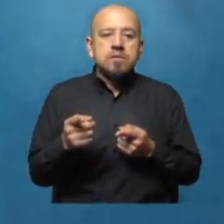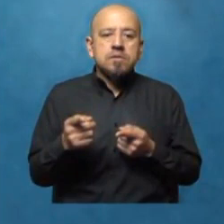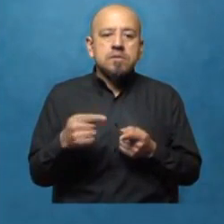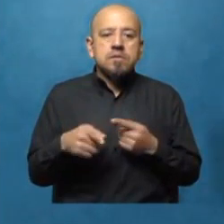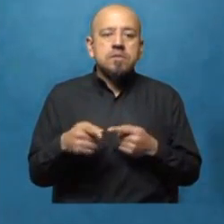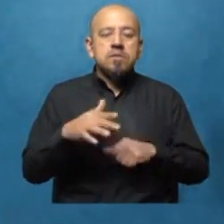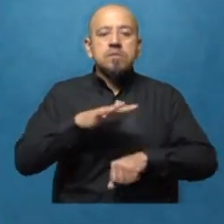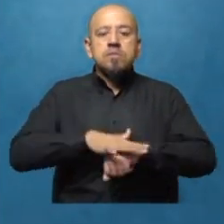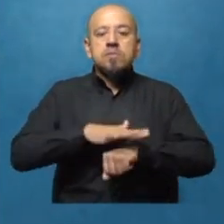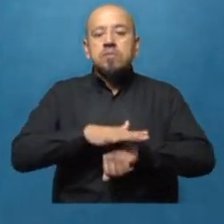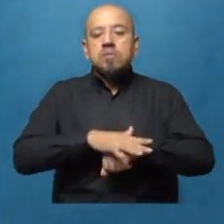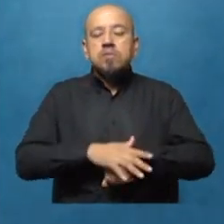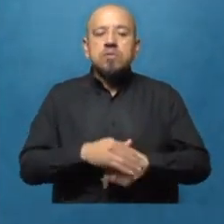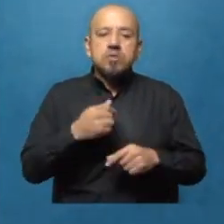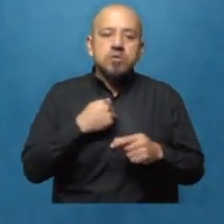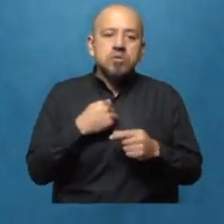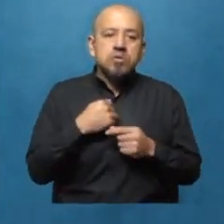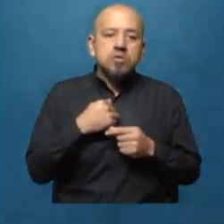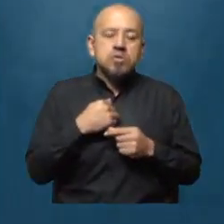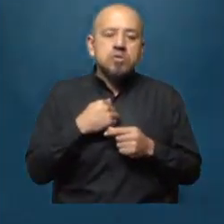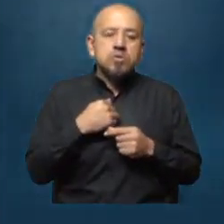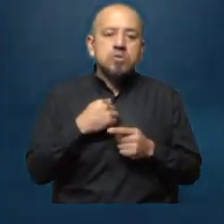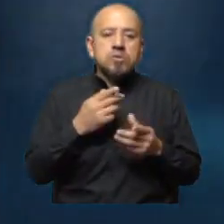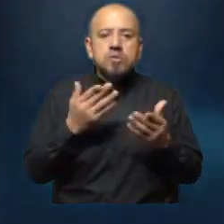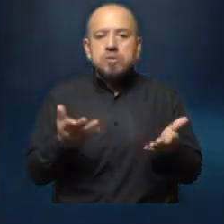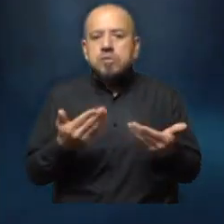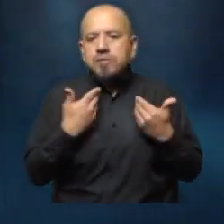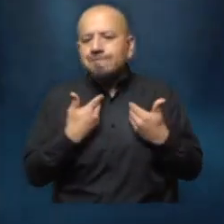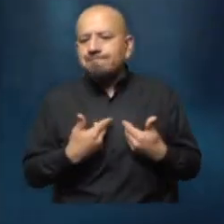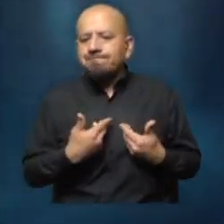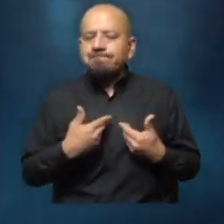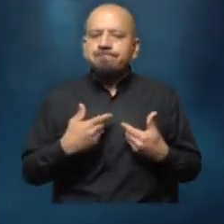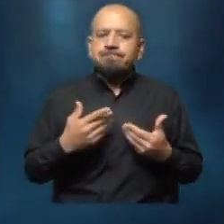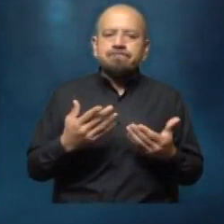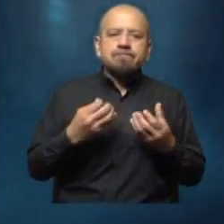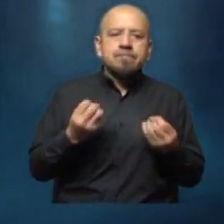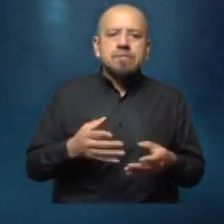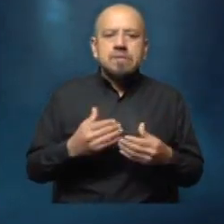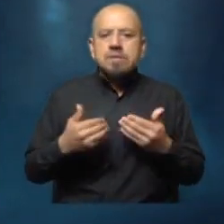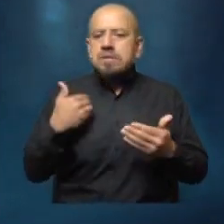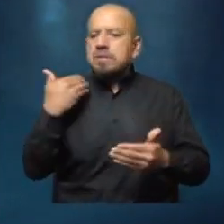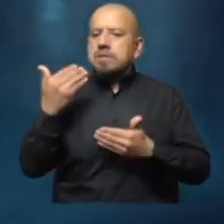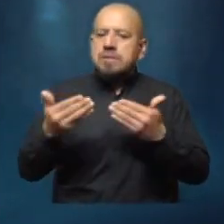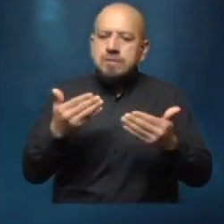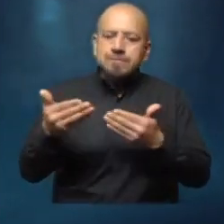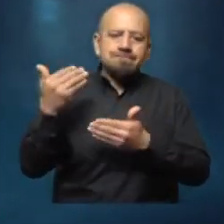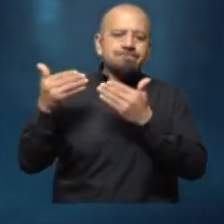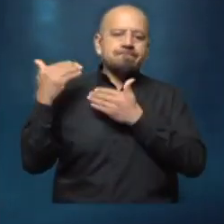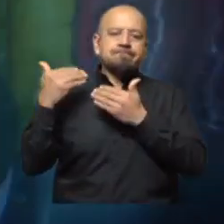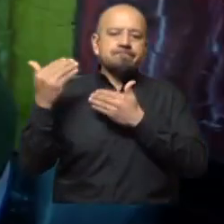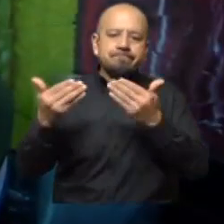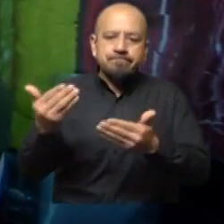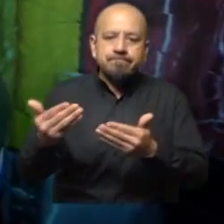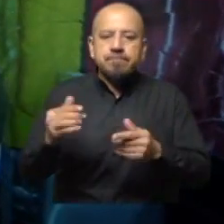se da en un momento en el que yo estaba como muy frustrada porque no iba ni para atrás ni para adelante con la música que eso